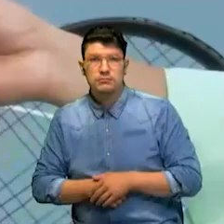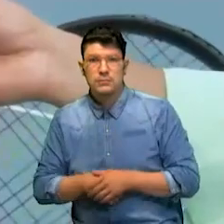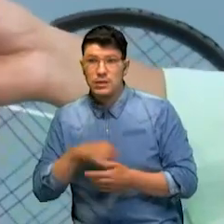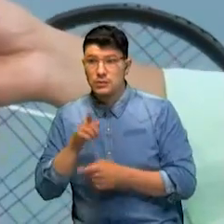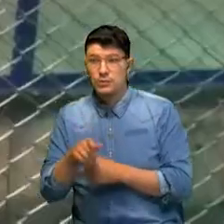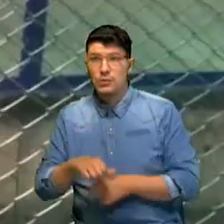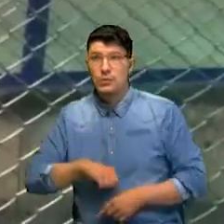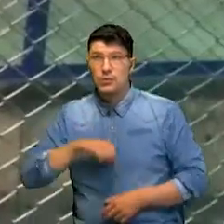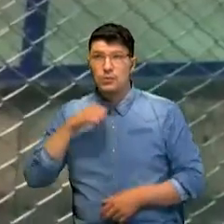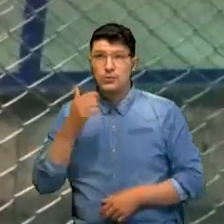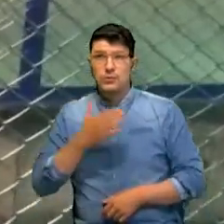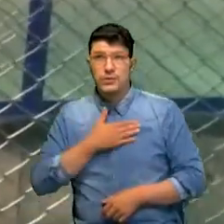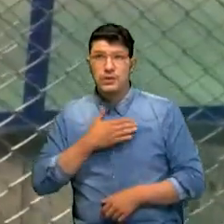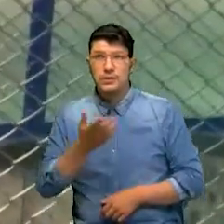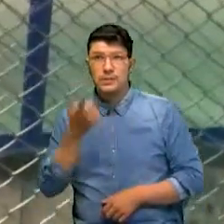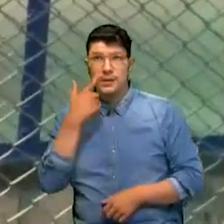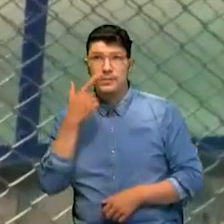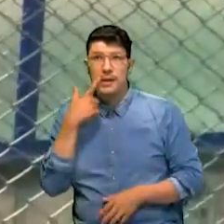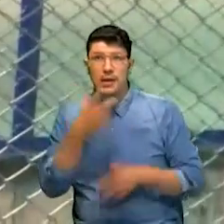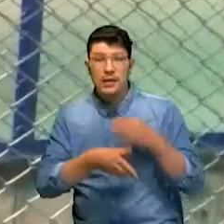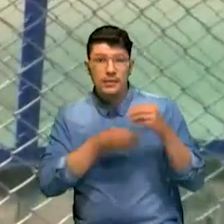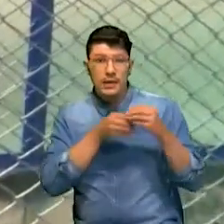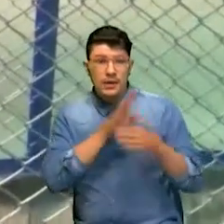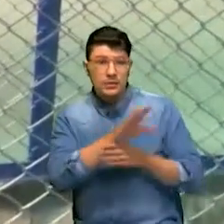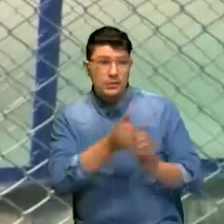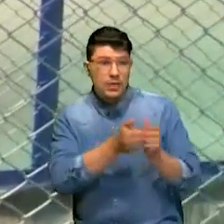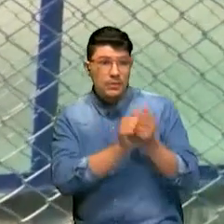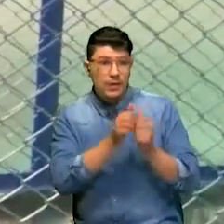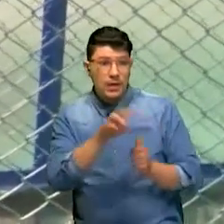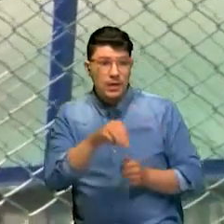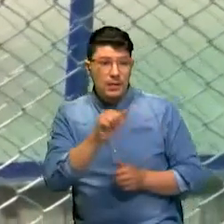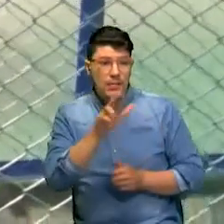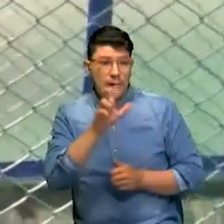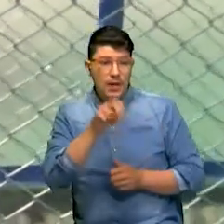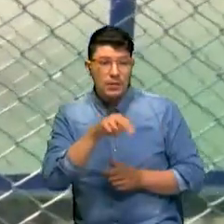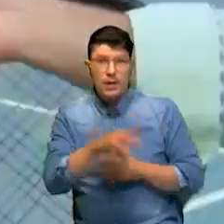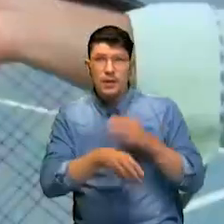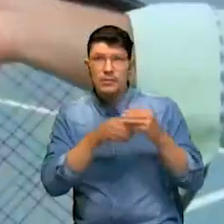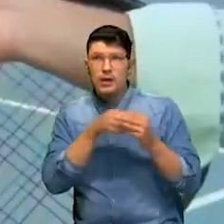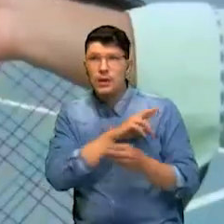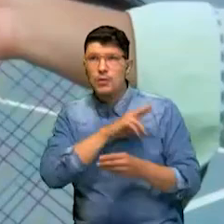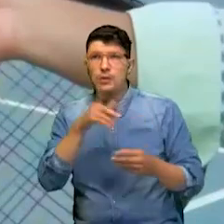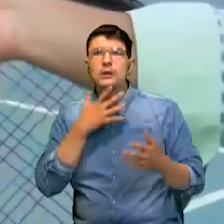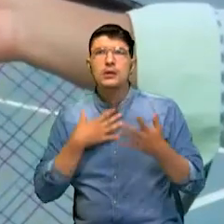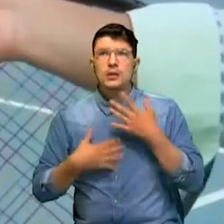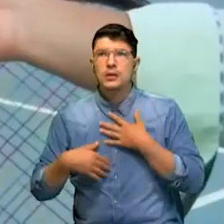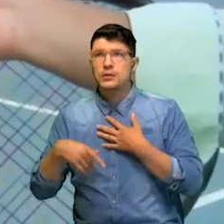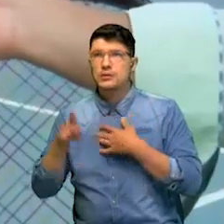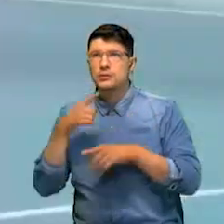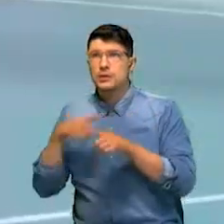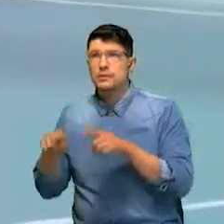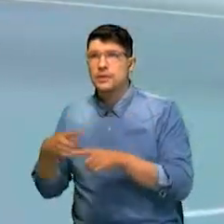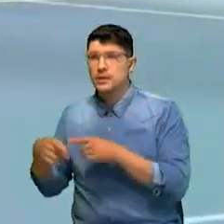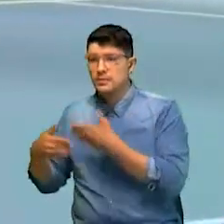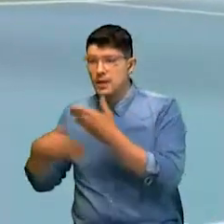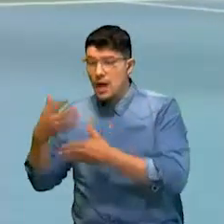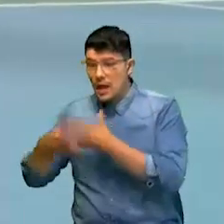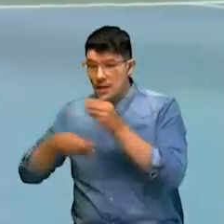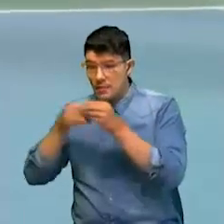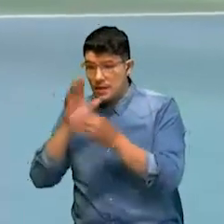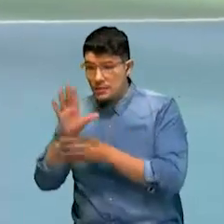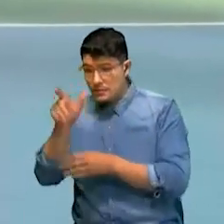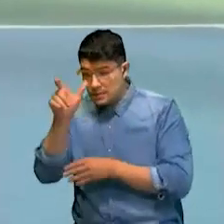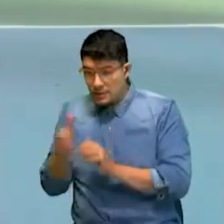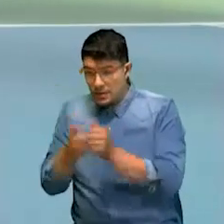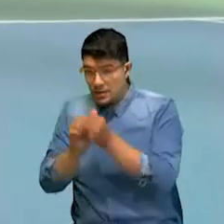un orgullo para mí. Además del deporte, Marlon Mendieta también tiene otras pasiones. Sí, él tiene varias facetas. Fuera de ser